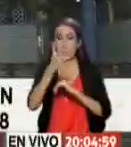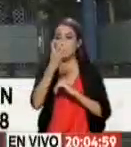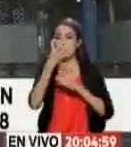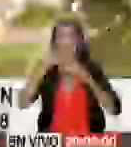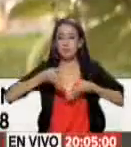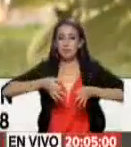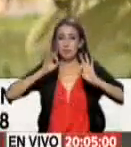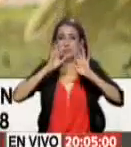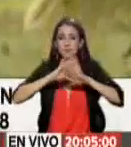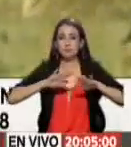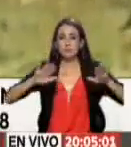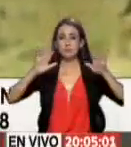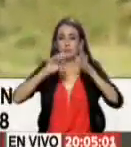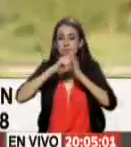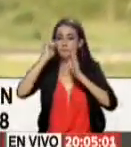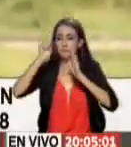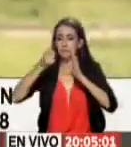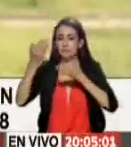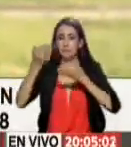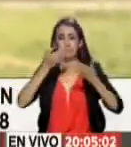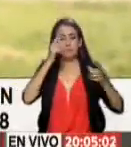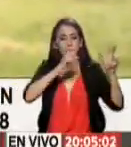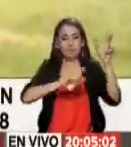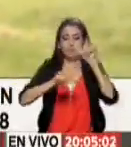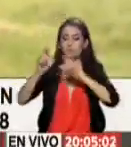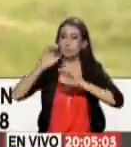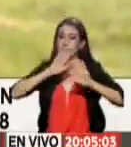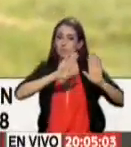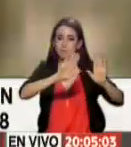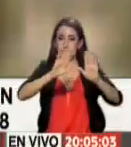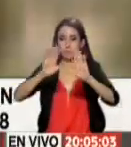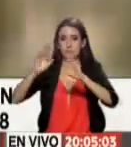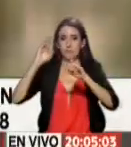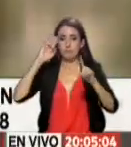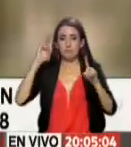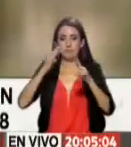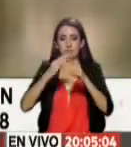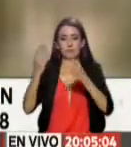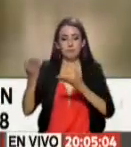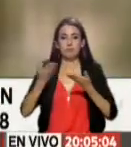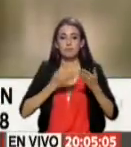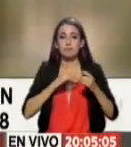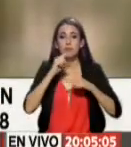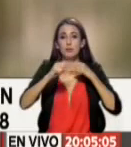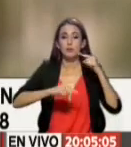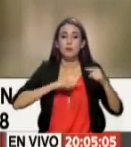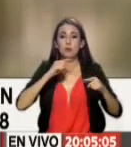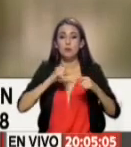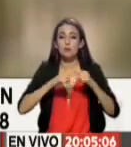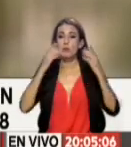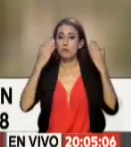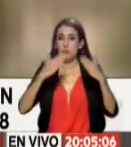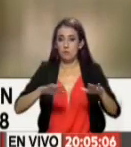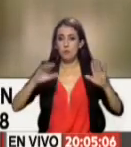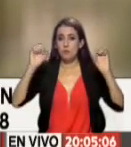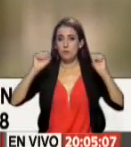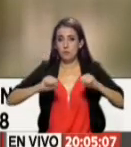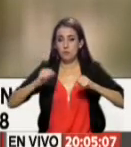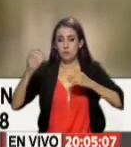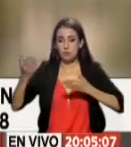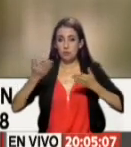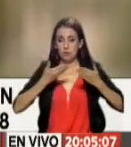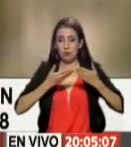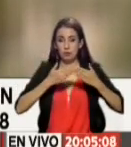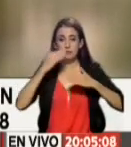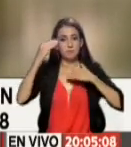la audiencia. Sin embargo, han sido víctimas de amenazas, detalla Ruth. Diciendo que si es condenado la persona,